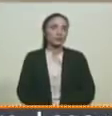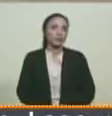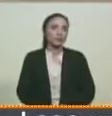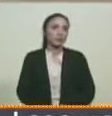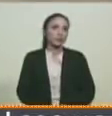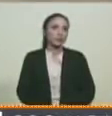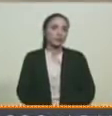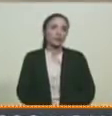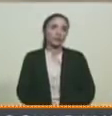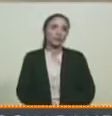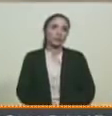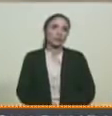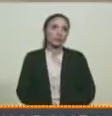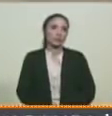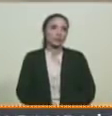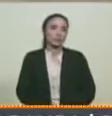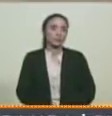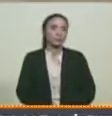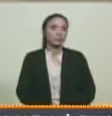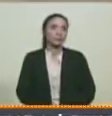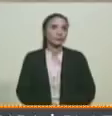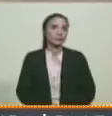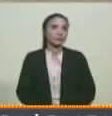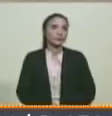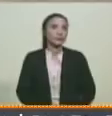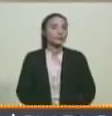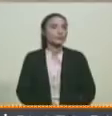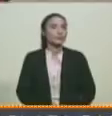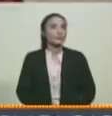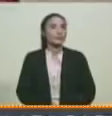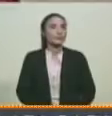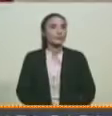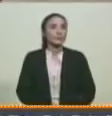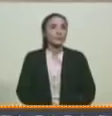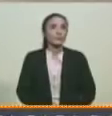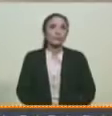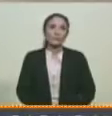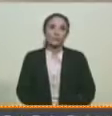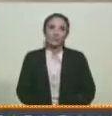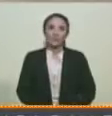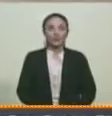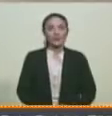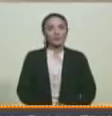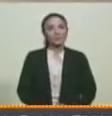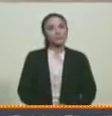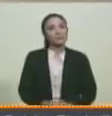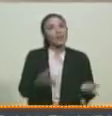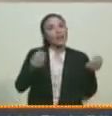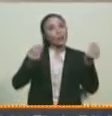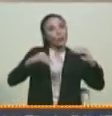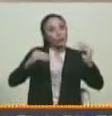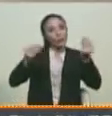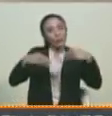Año 68, y el presidente Caldera logró acuerdos